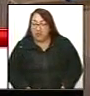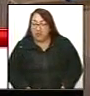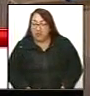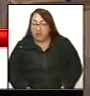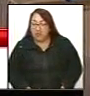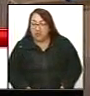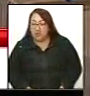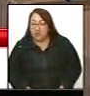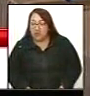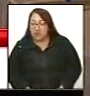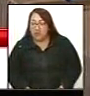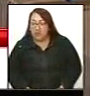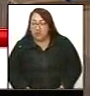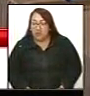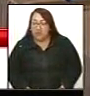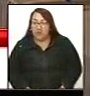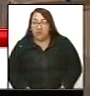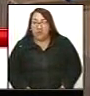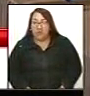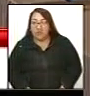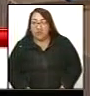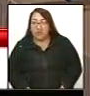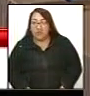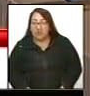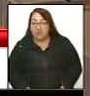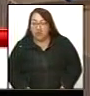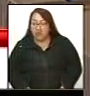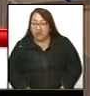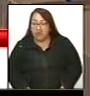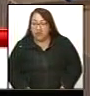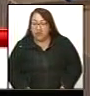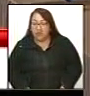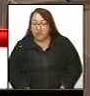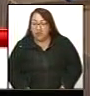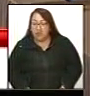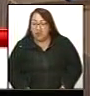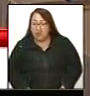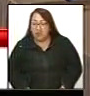pedido. ¿Sí? Para la comisión.